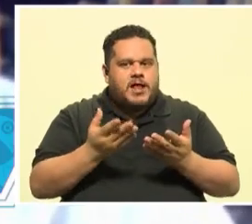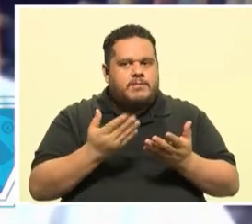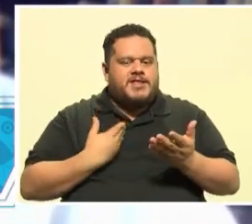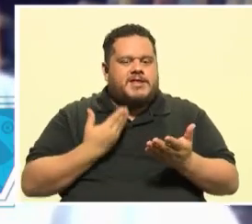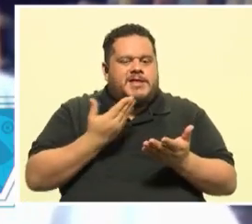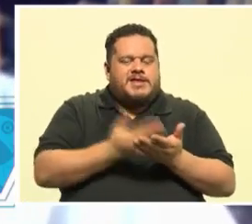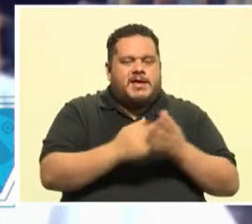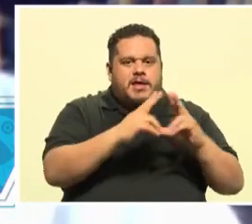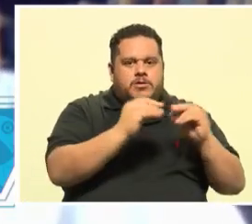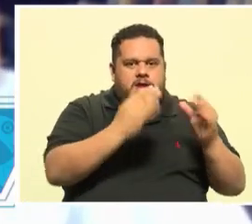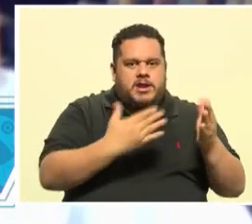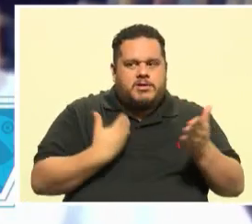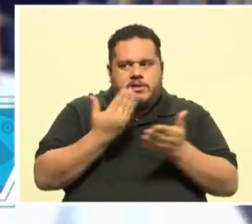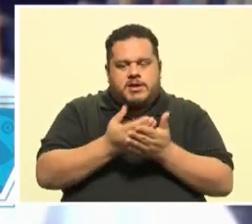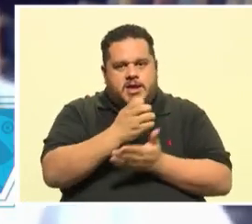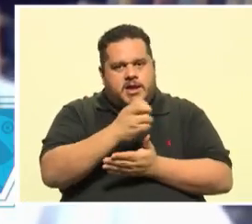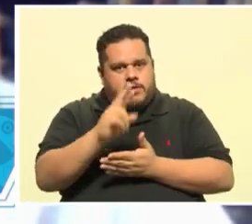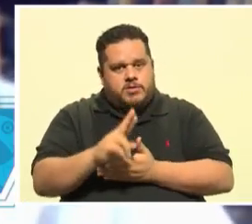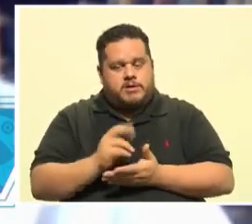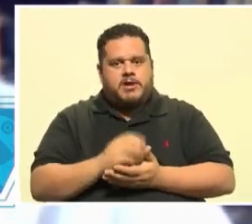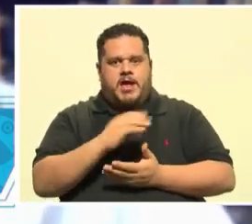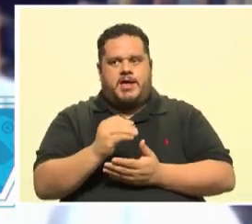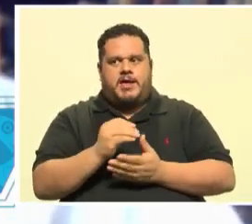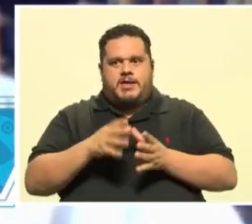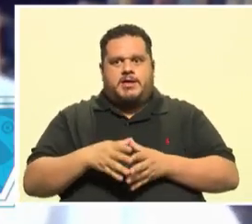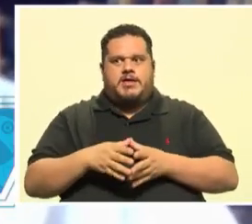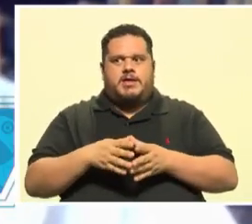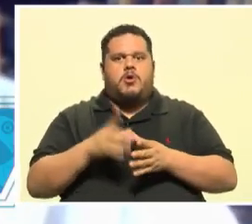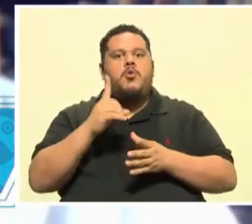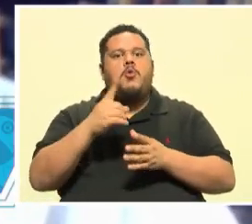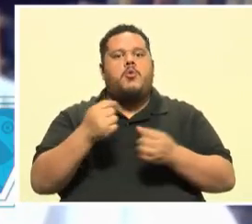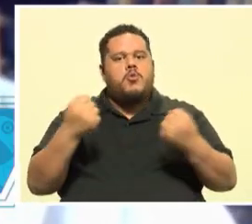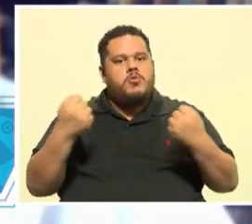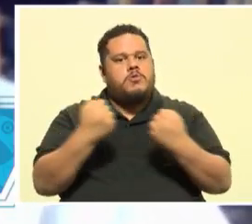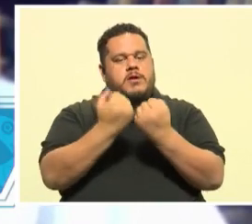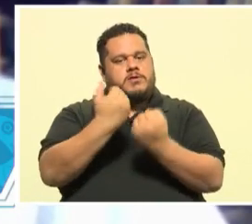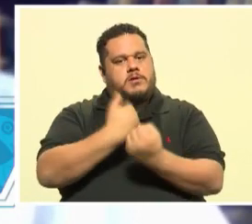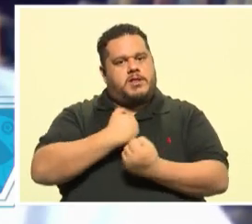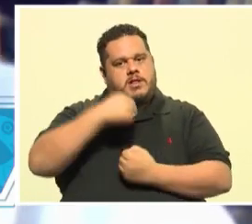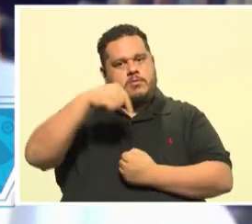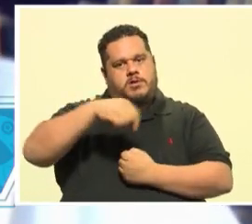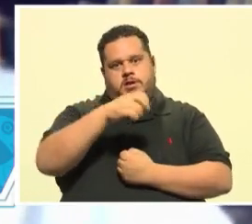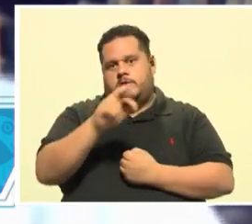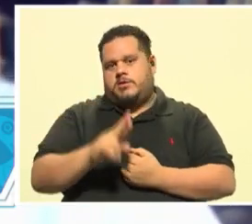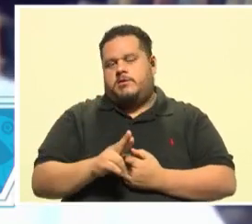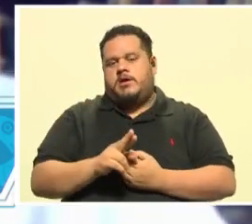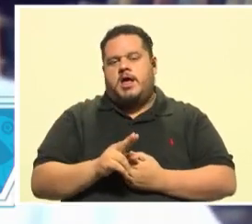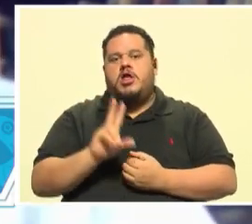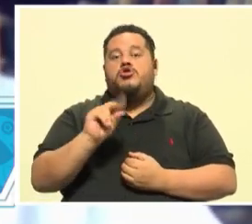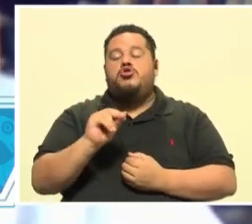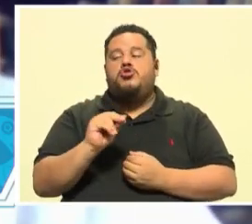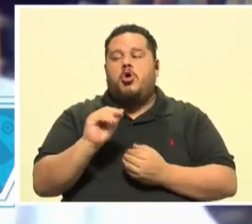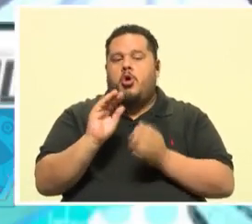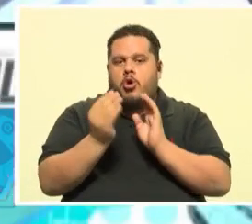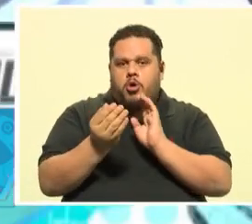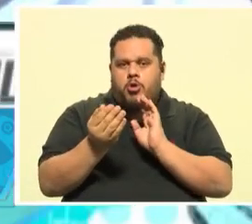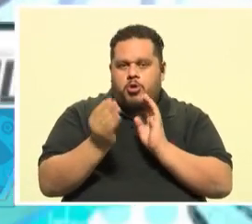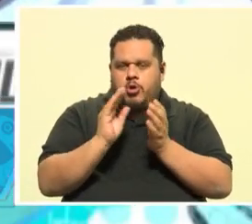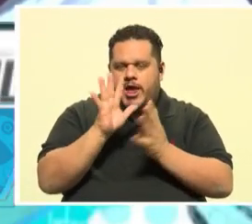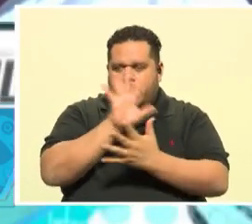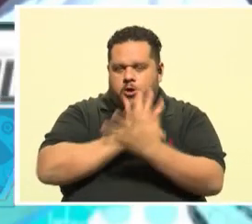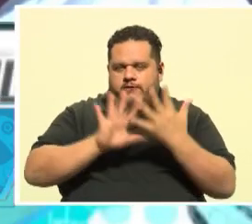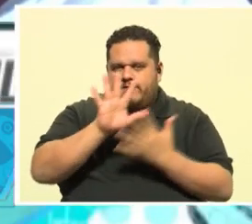personas provenientes de Nicaragua han llegado enfermas de COVID-19 a La Habana, Cuba. De manera que eso podría ser